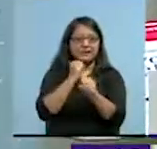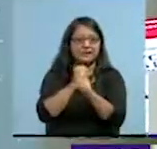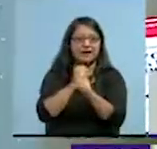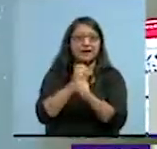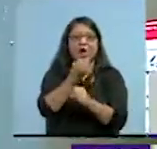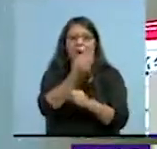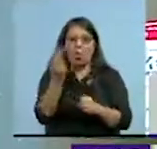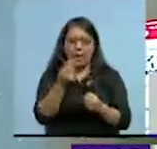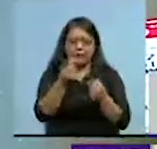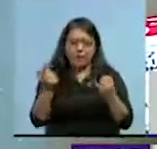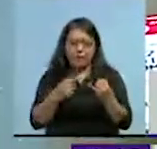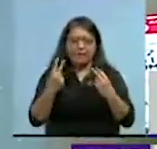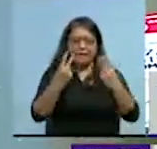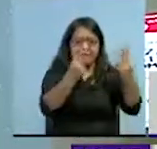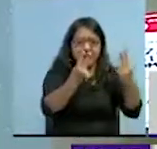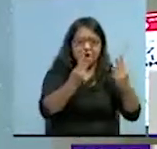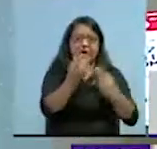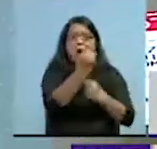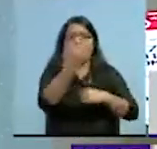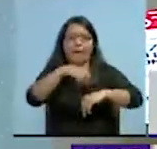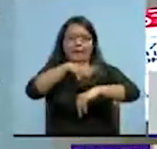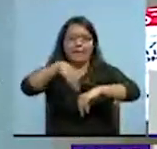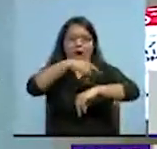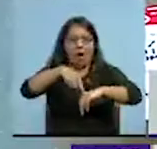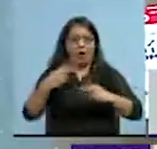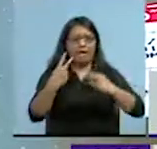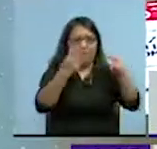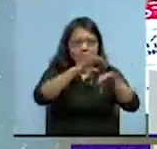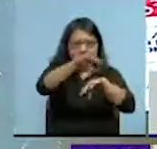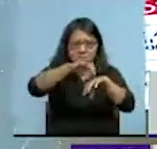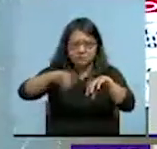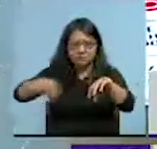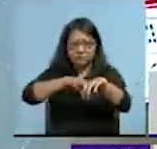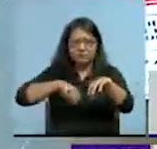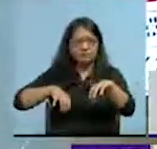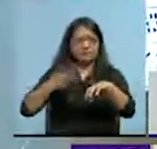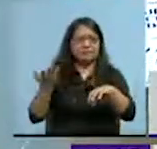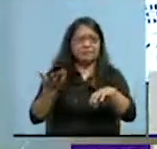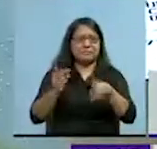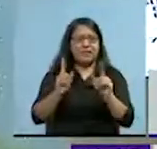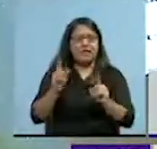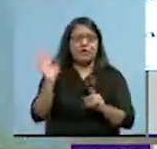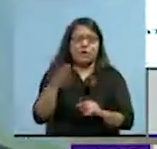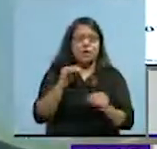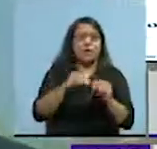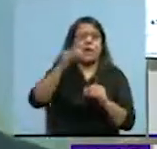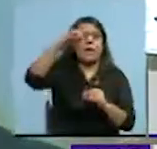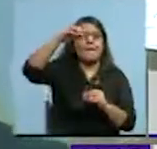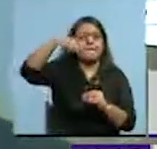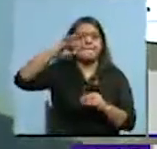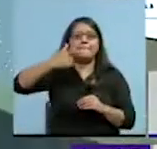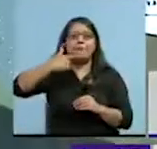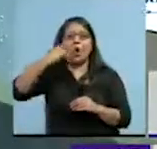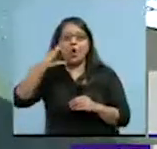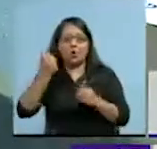salir el viaje qué distancias hay en la localidad argentina que era primero en moscú e pues tengo que bajar